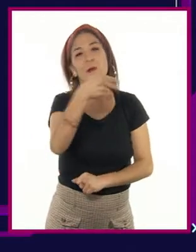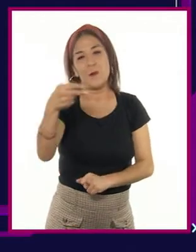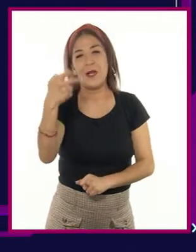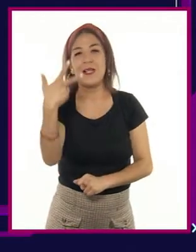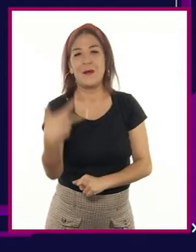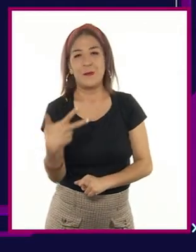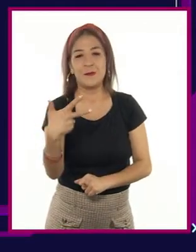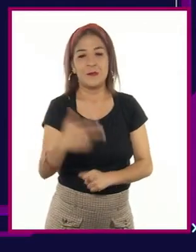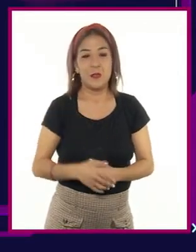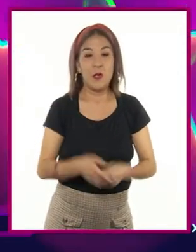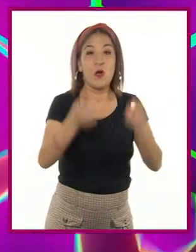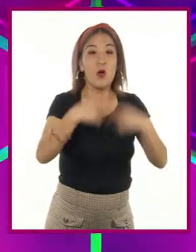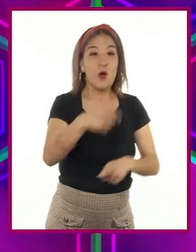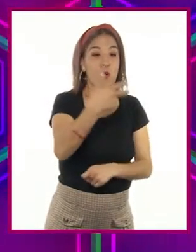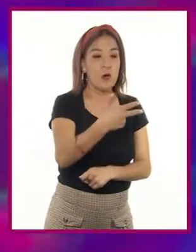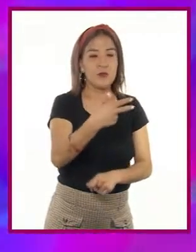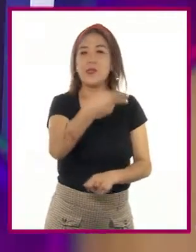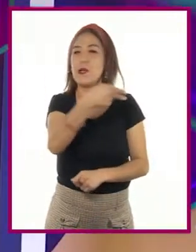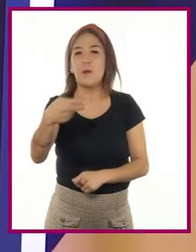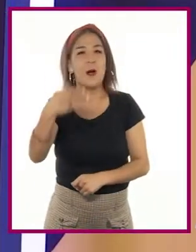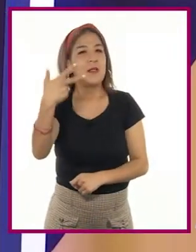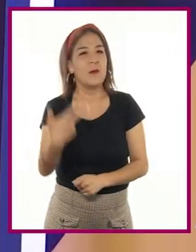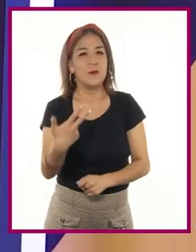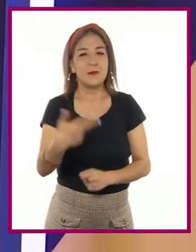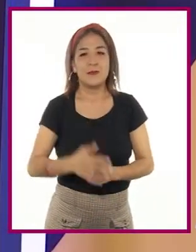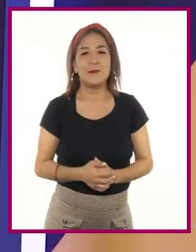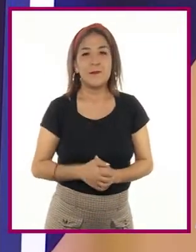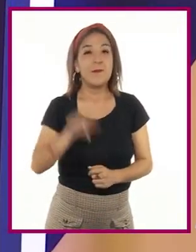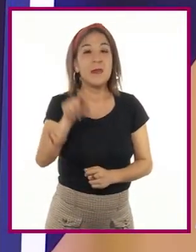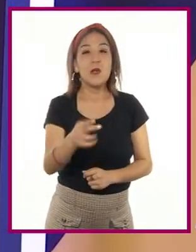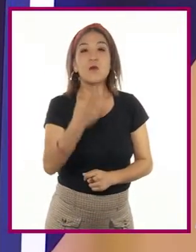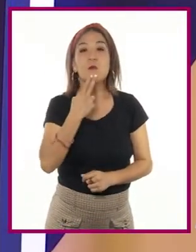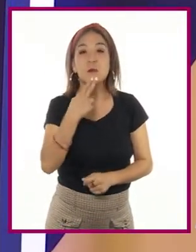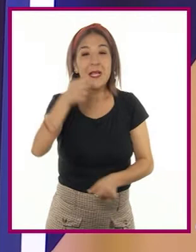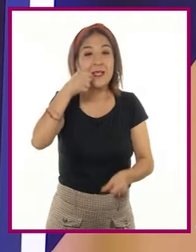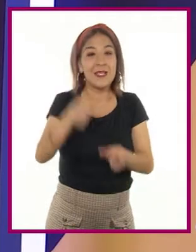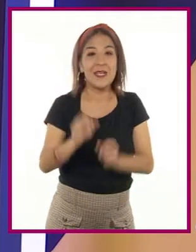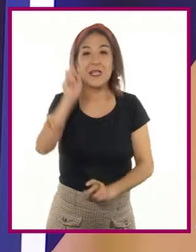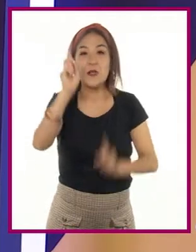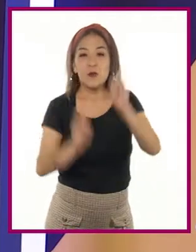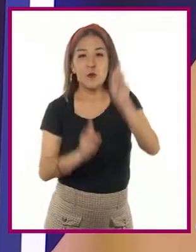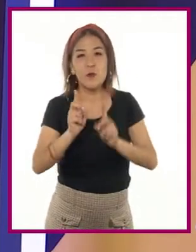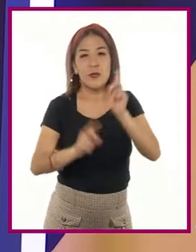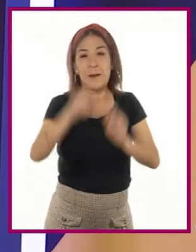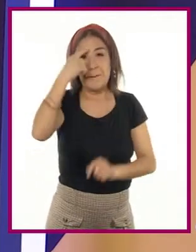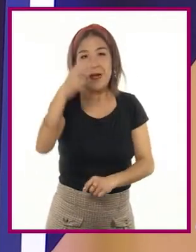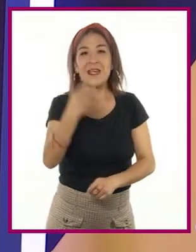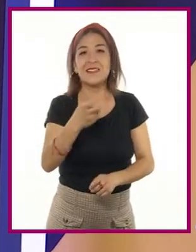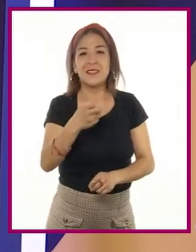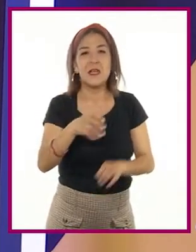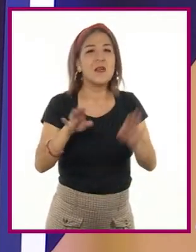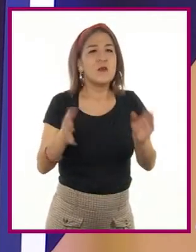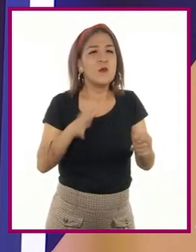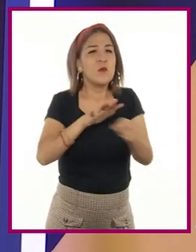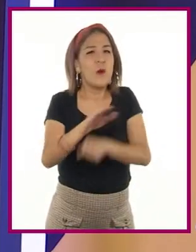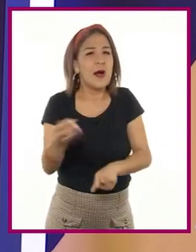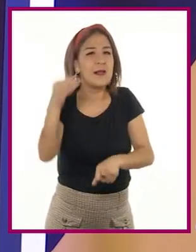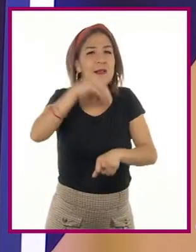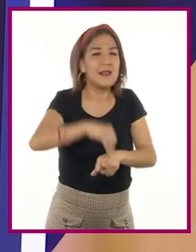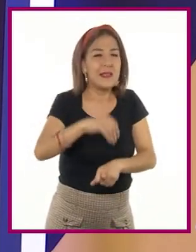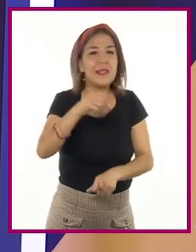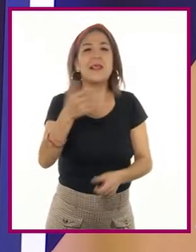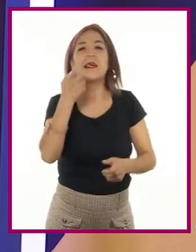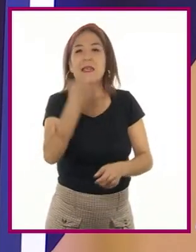8 y 8 es igual a 8 el uso de una literal como incógnita es muy amplio